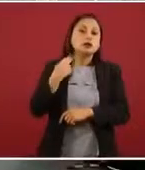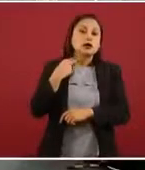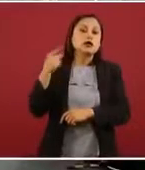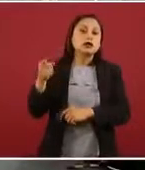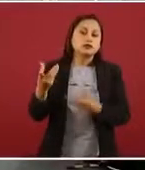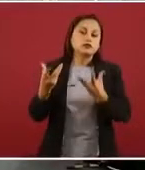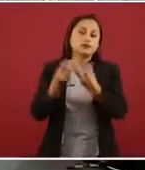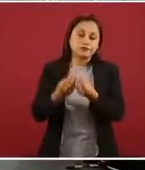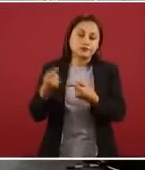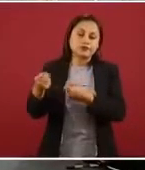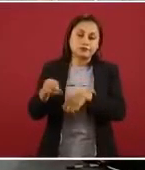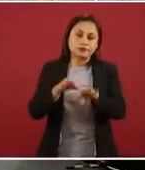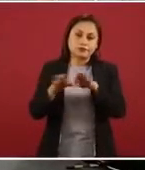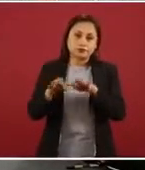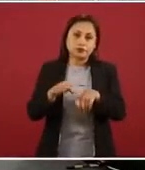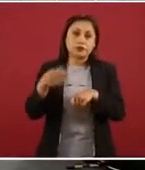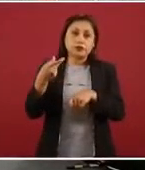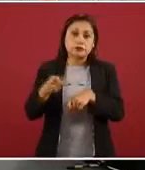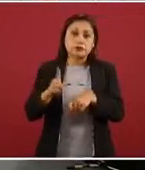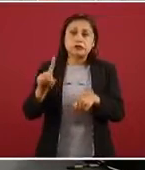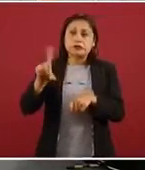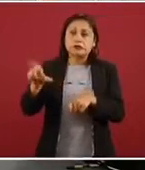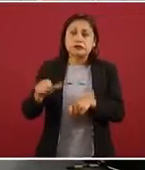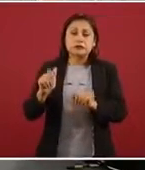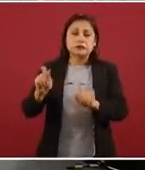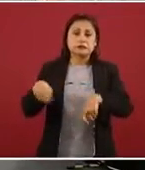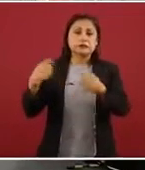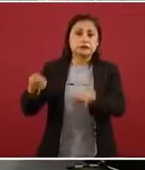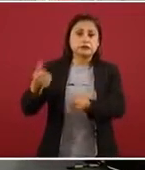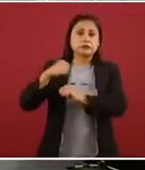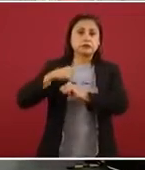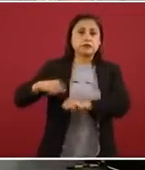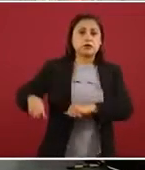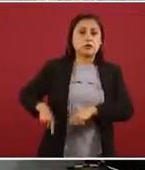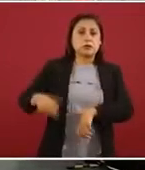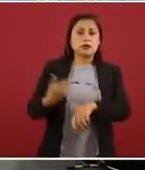gobernador, menos le va a poder ganar el caso. Entonces,